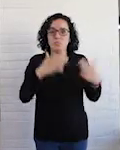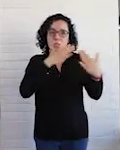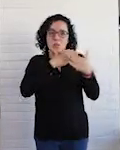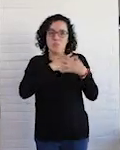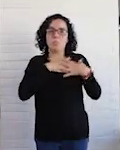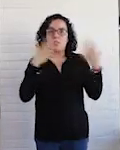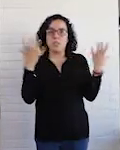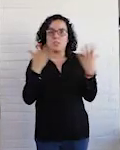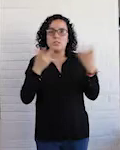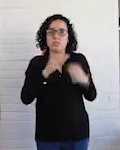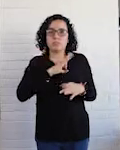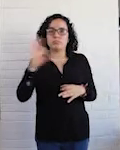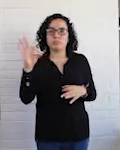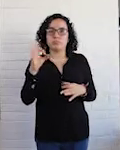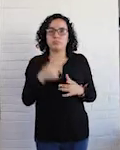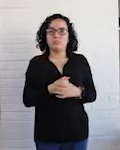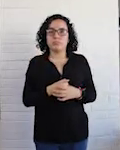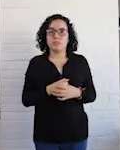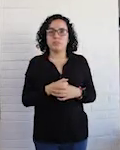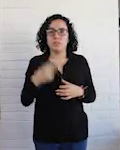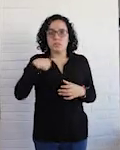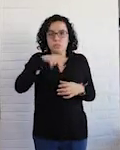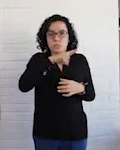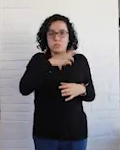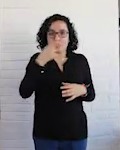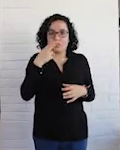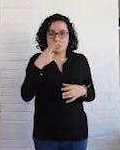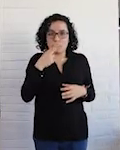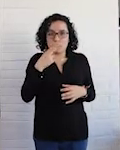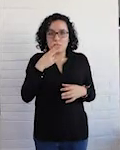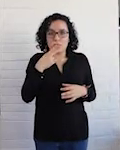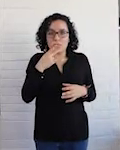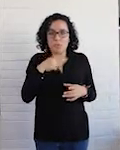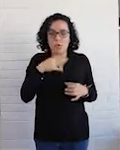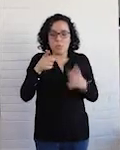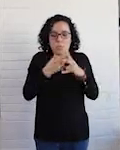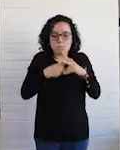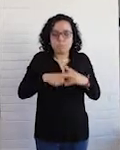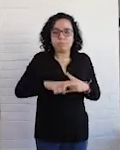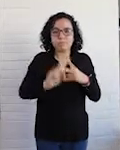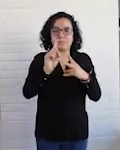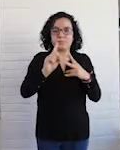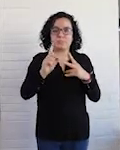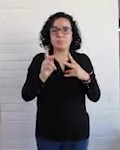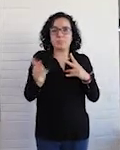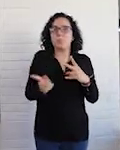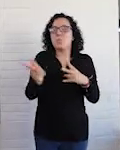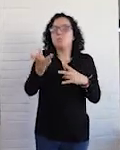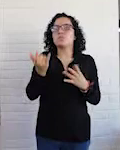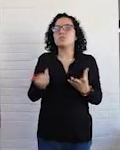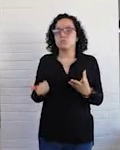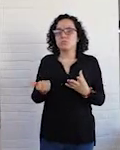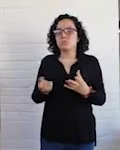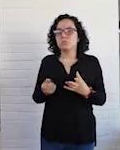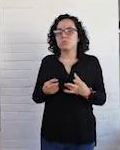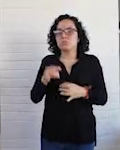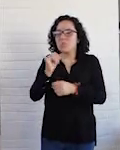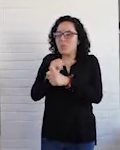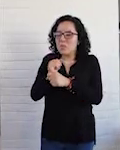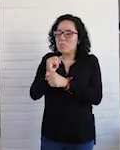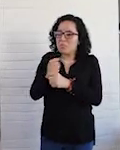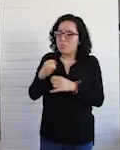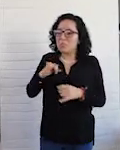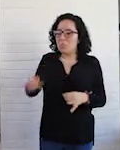se generaba el amor. Sirve para nosotros, nos sirve como punto de partida. Las preguntas es preguntarle al otro, interesarse por el